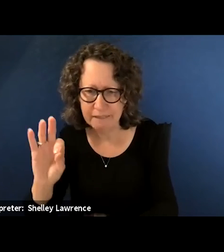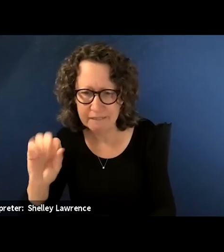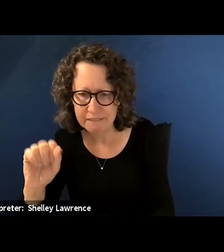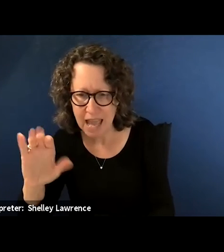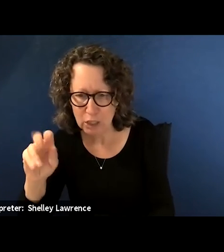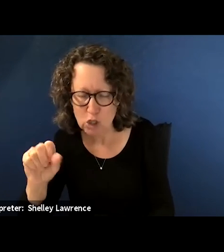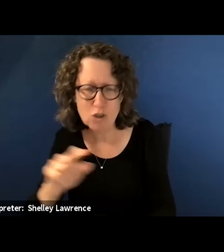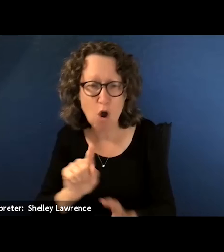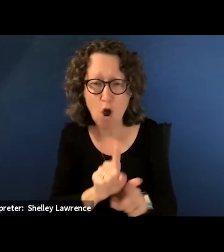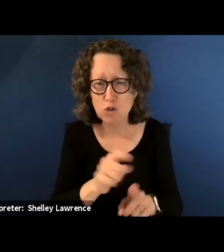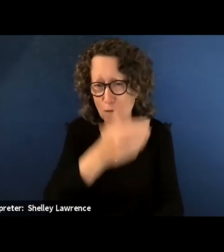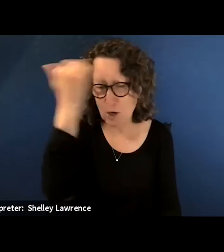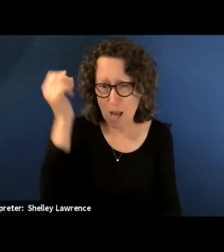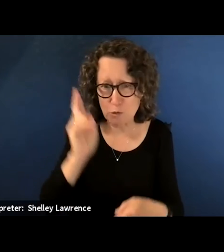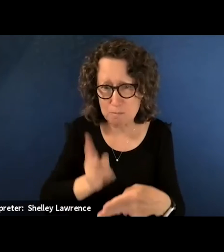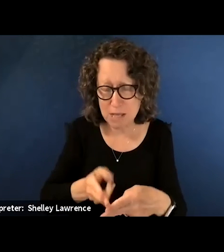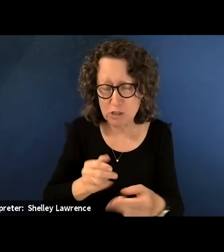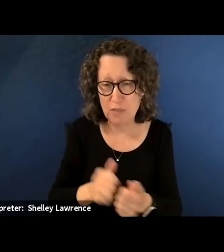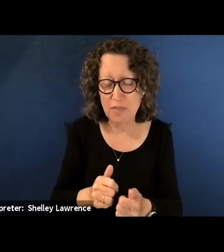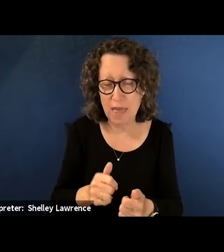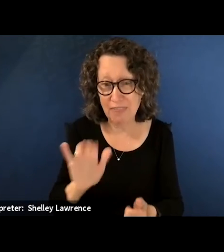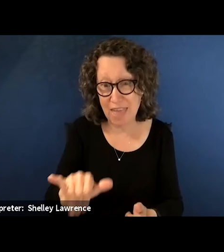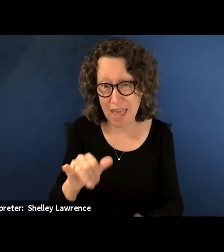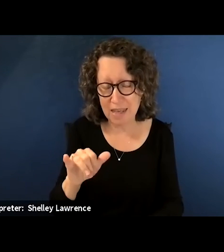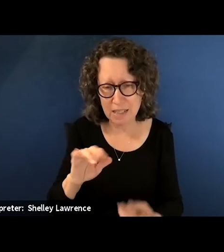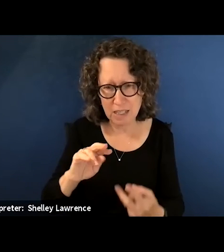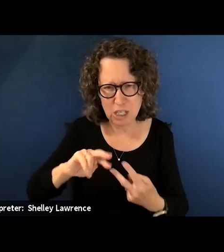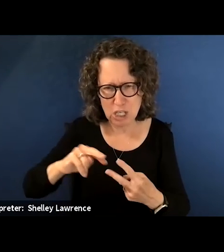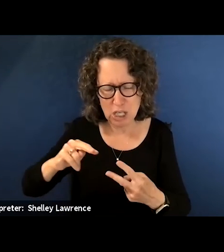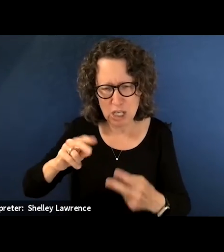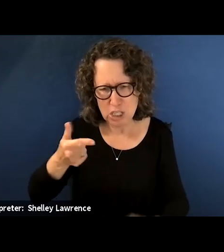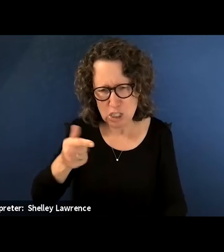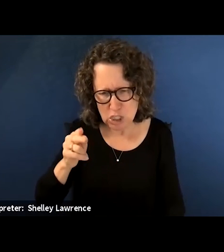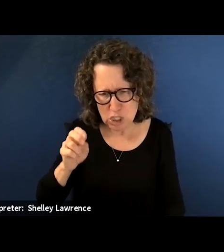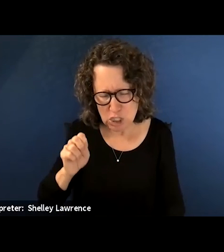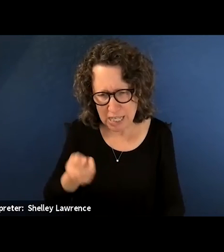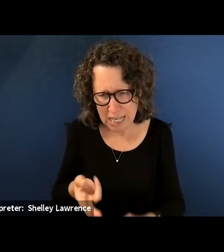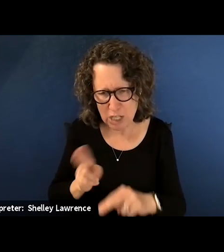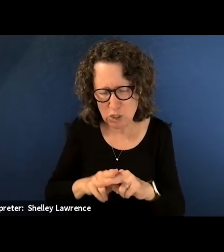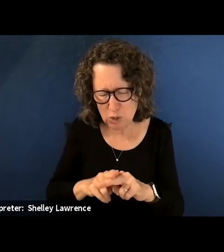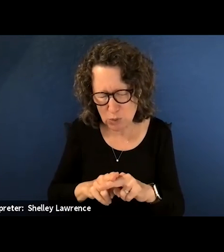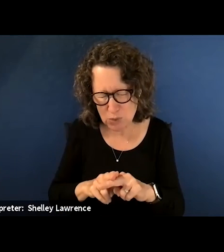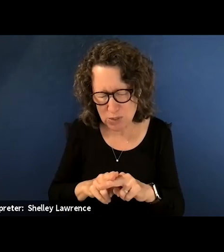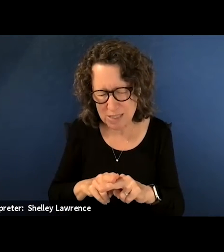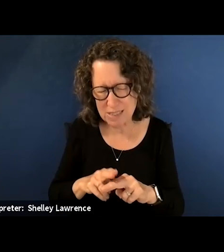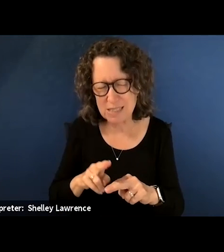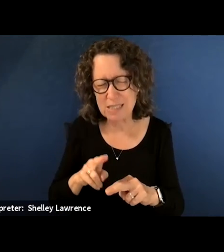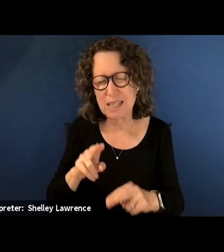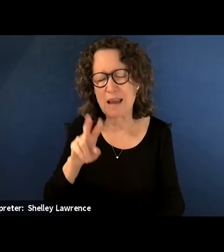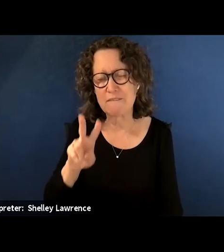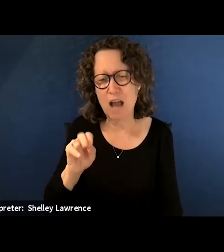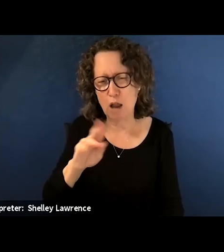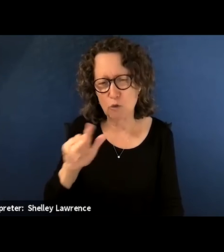tienen diferentes factores de riesgo y también no mencionaron ustedes que